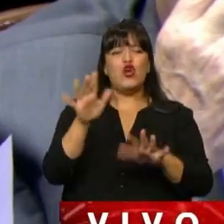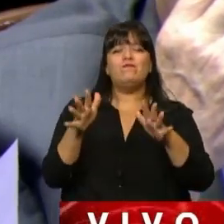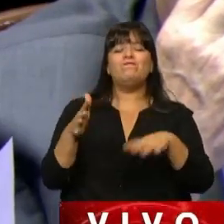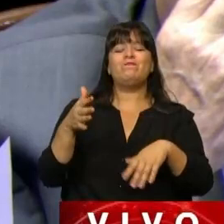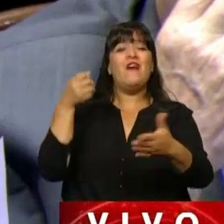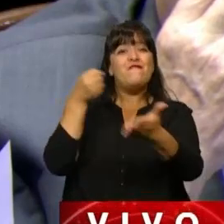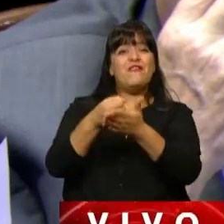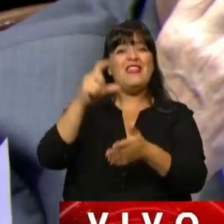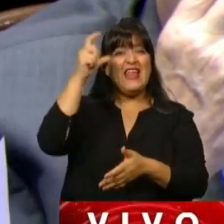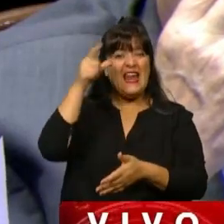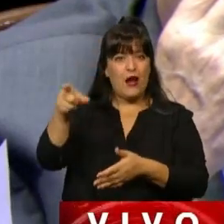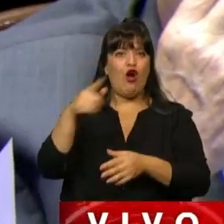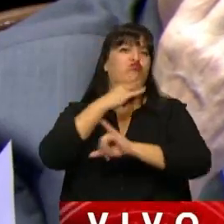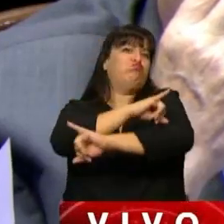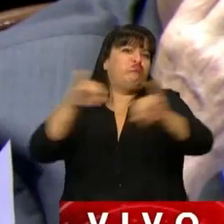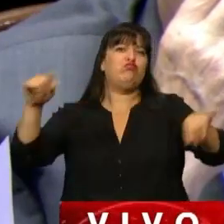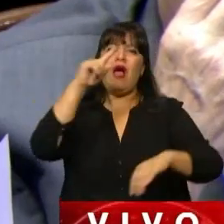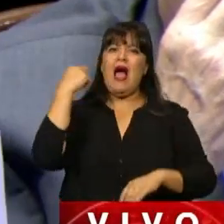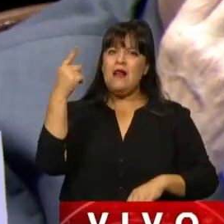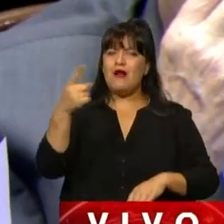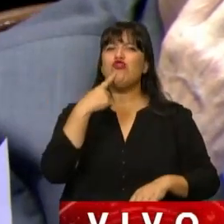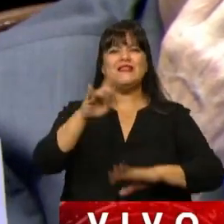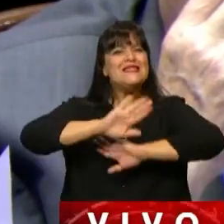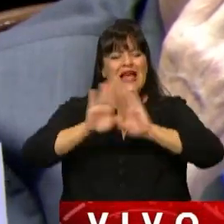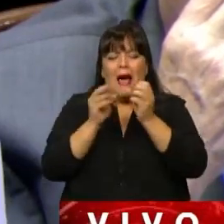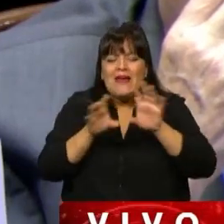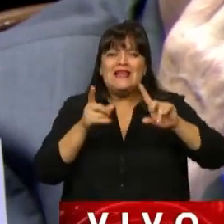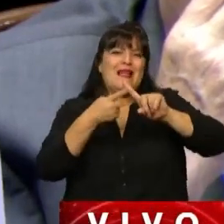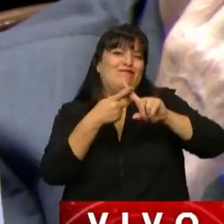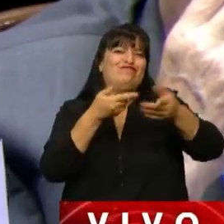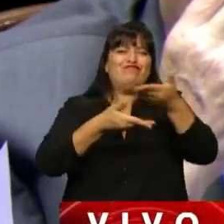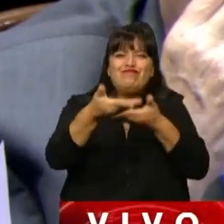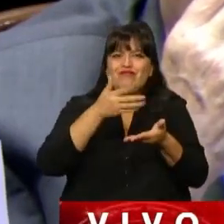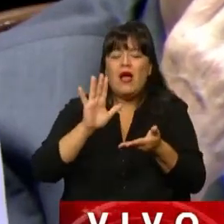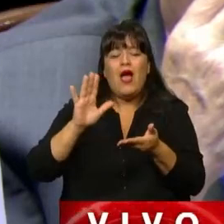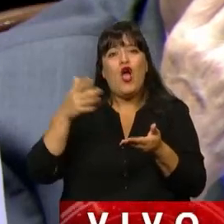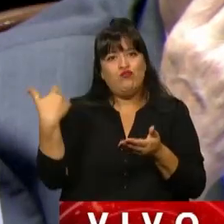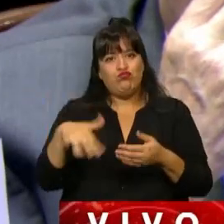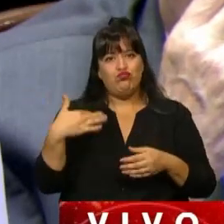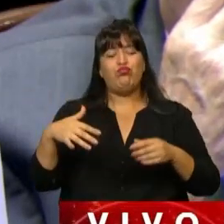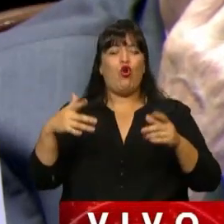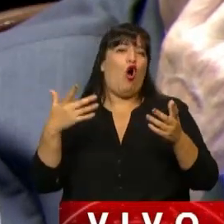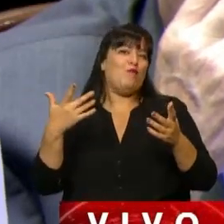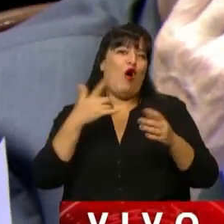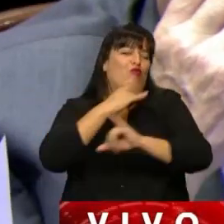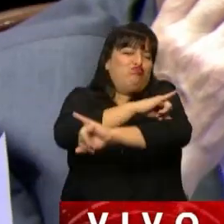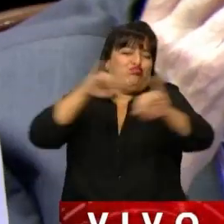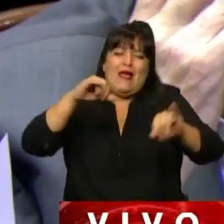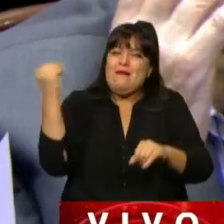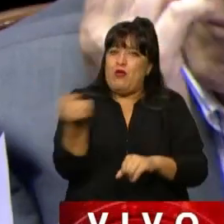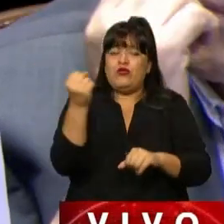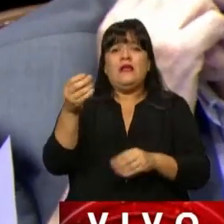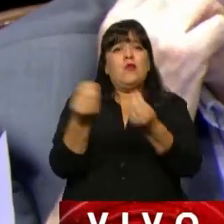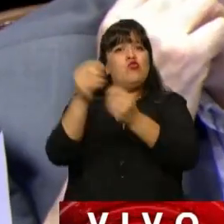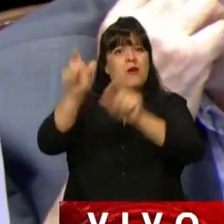enero, anunció el principio de acuerdo, la letra grande del acuerdo. Y muchos